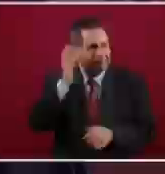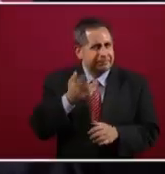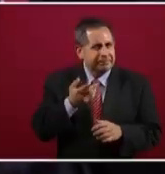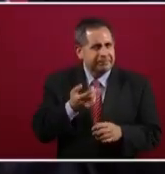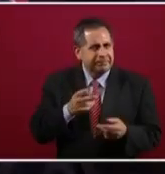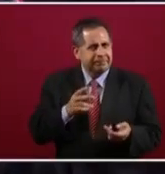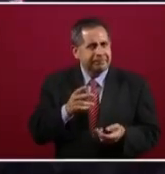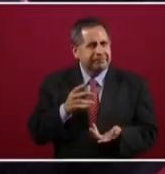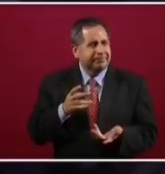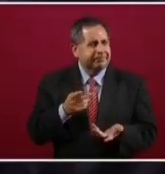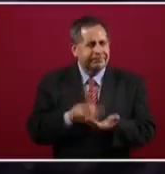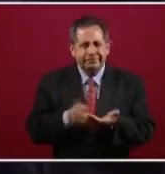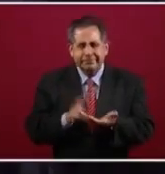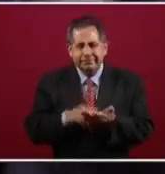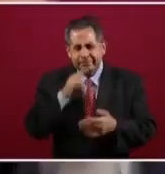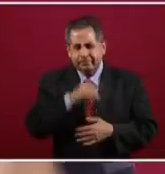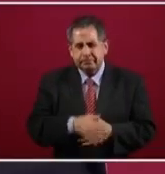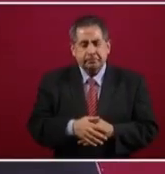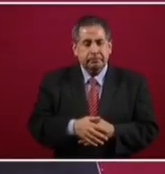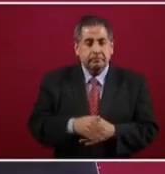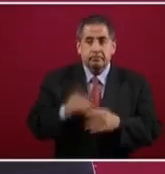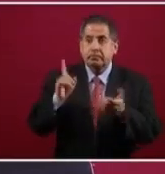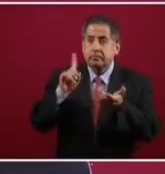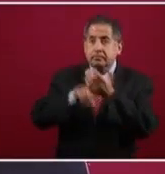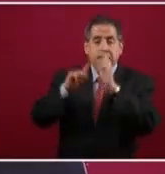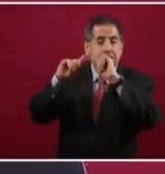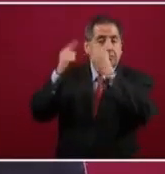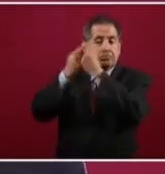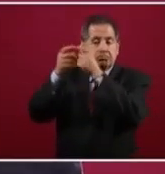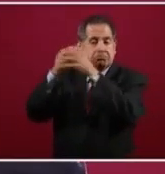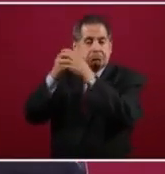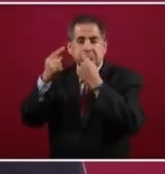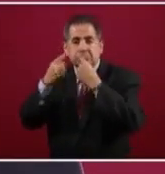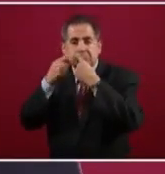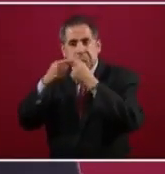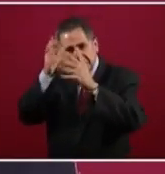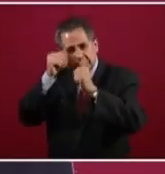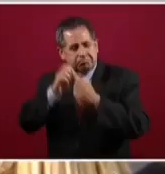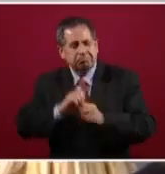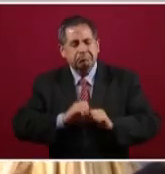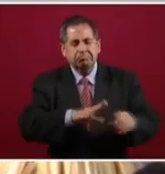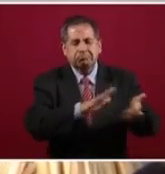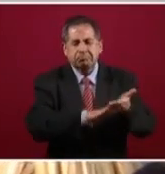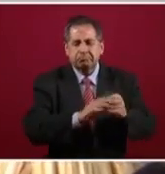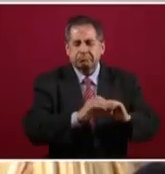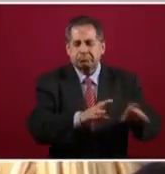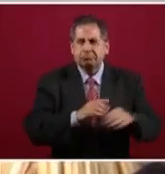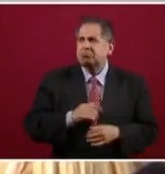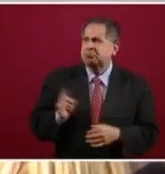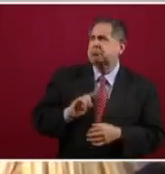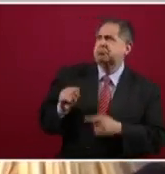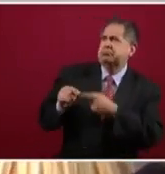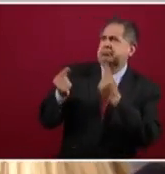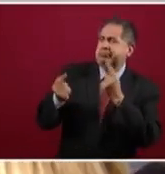Cuando ya habían llegado arriba al arreglo de exonerarlo.